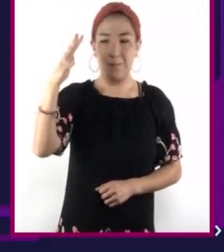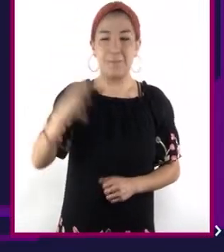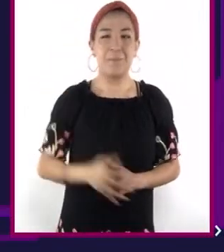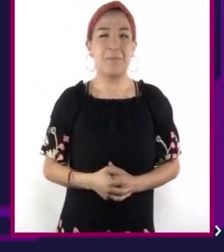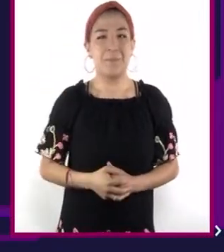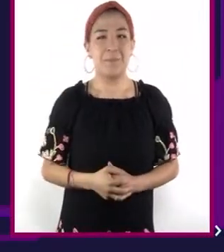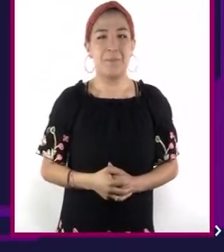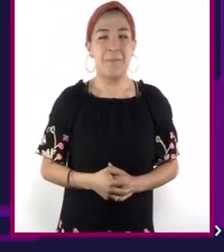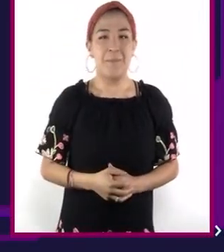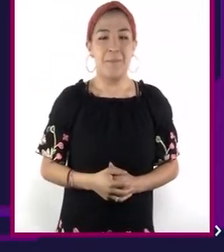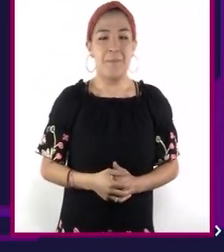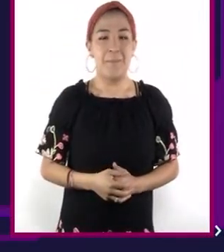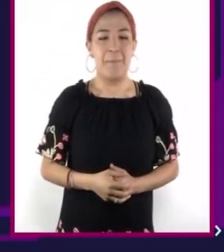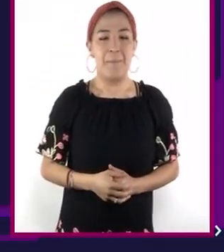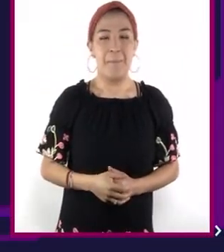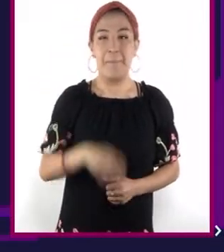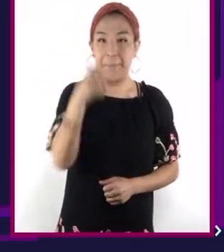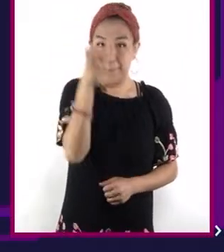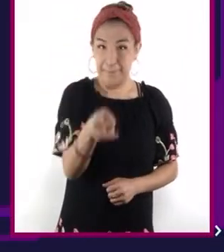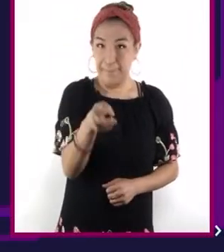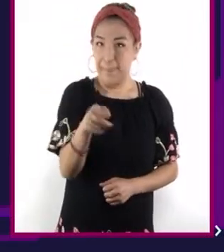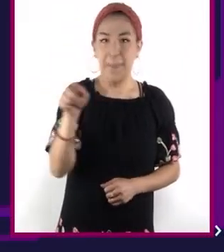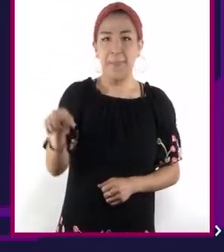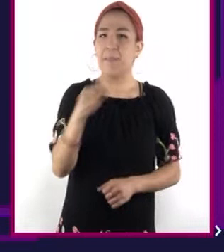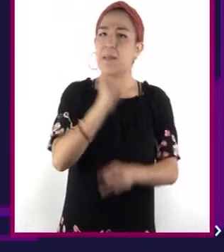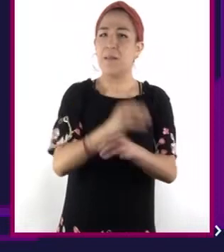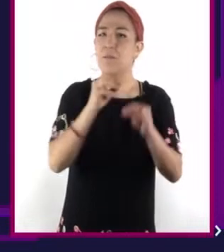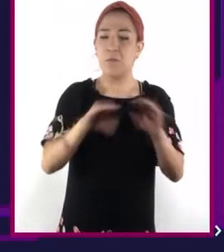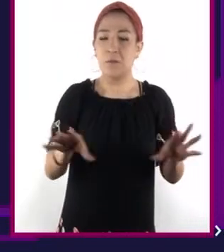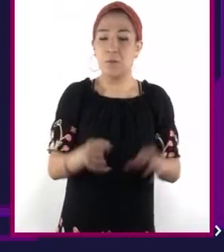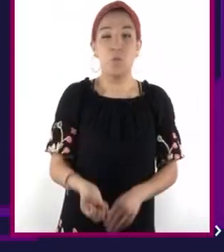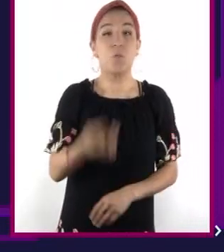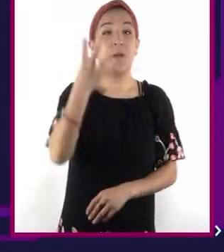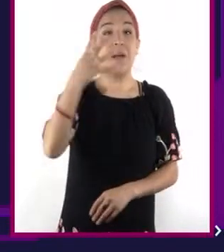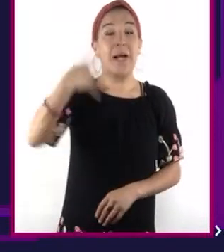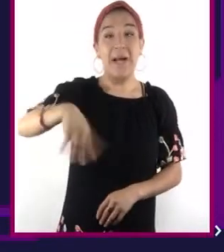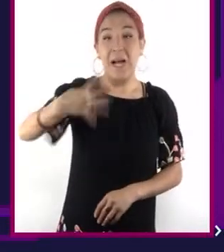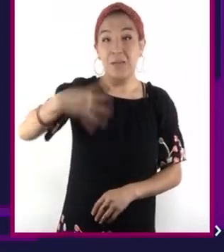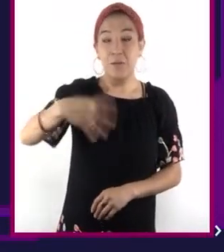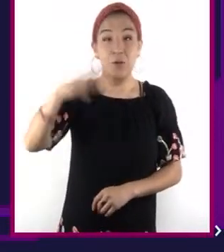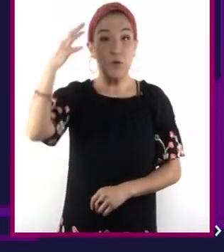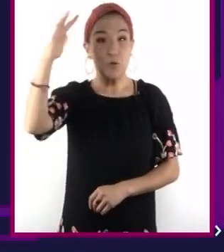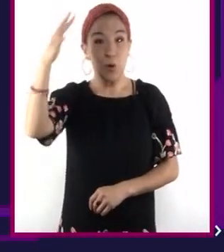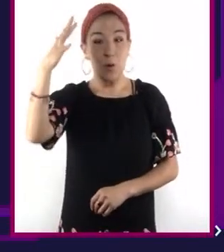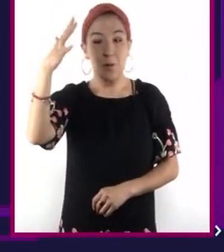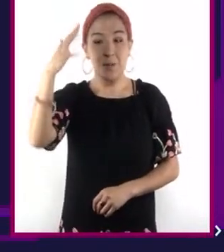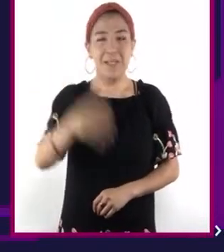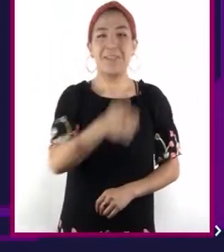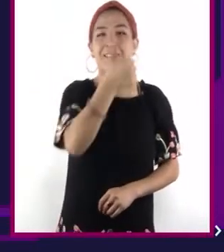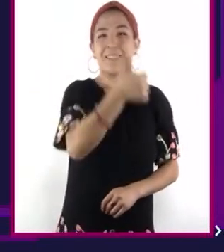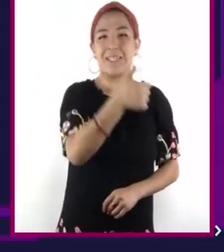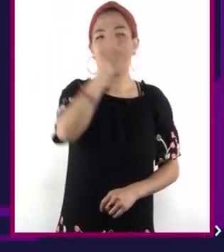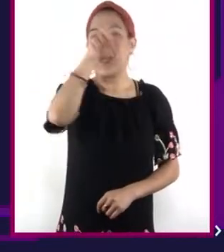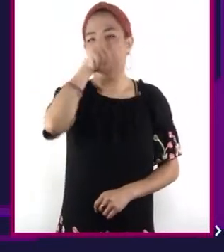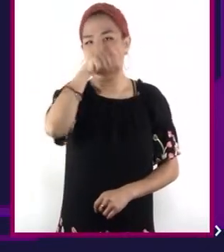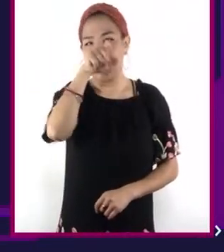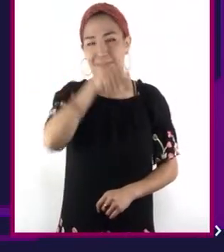sol. En este caso, salieron 14 soles y 6